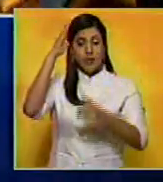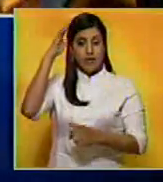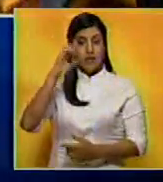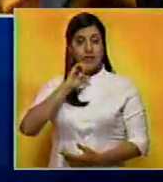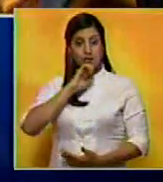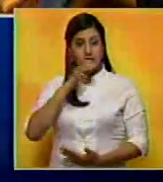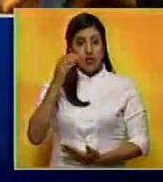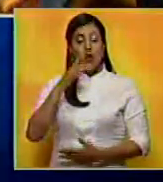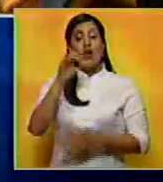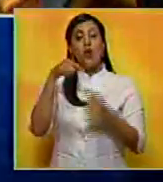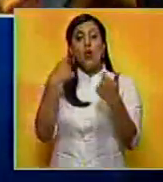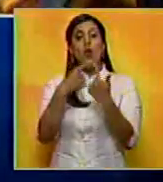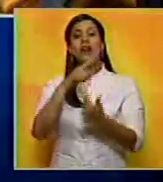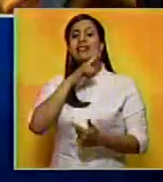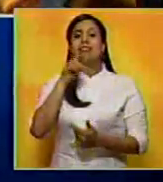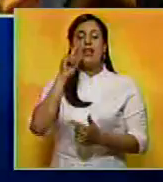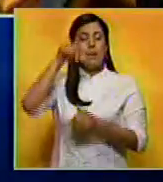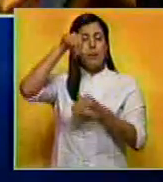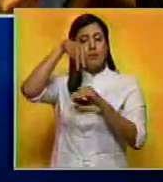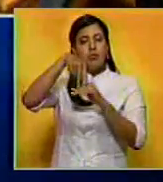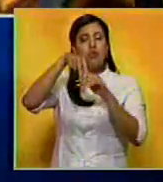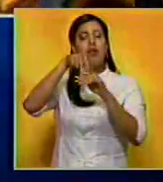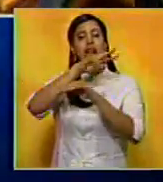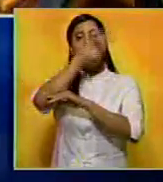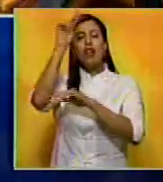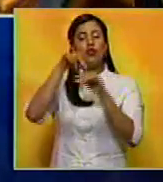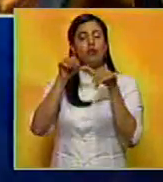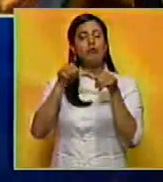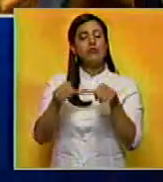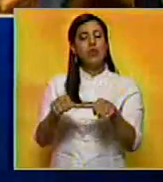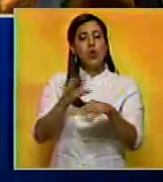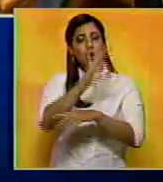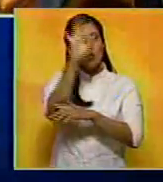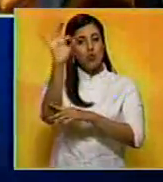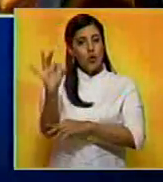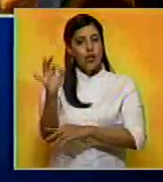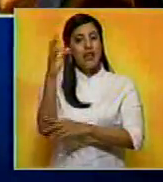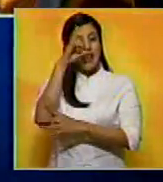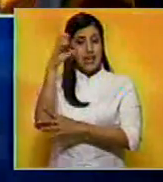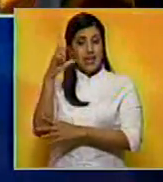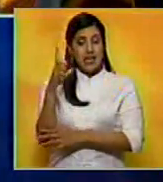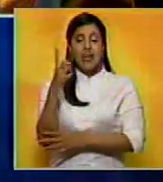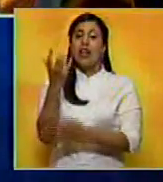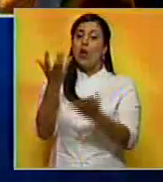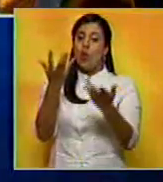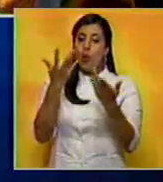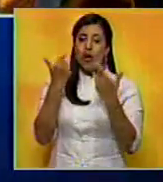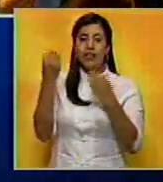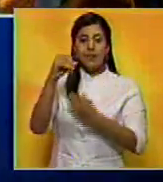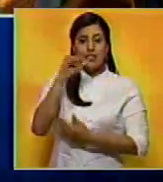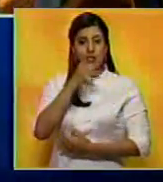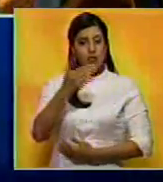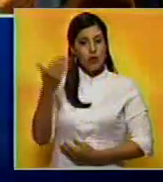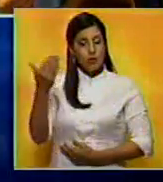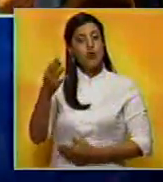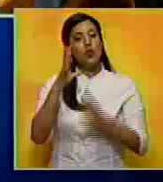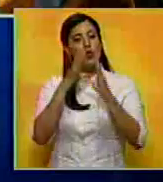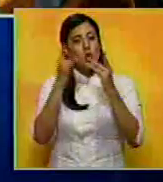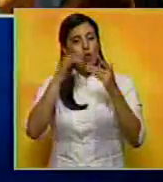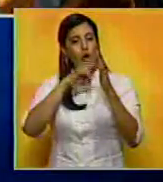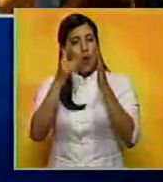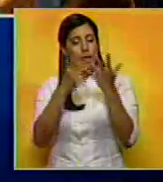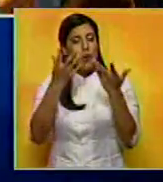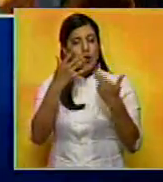Fajardo sitio del llamado plantón nacional Allí está lirio Pérez quien nos trae más información todos los